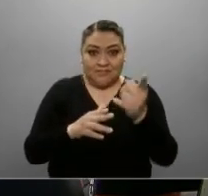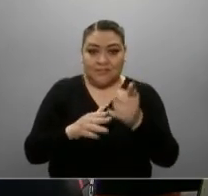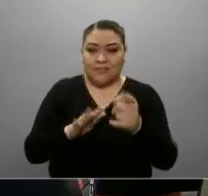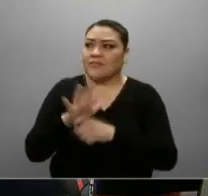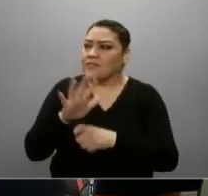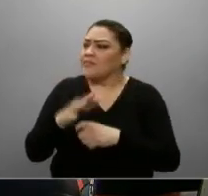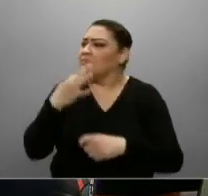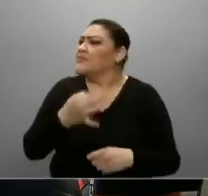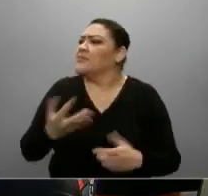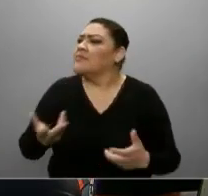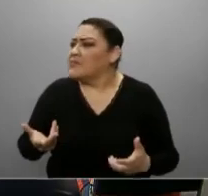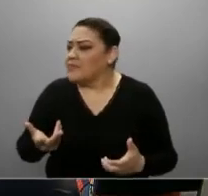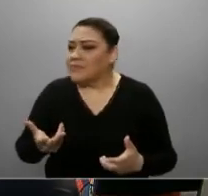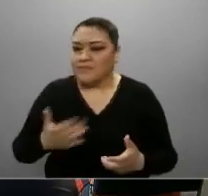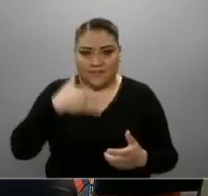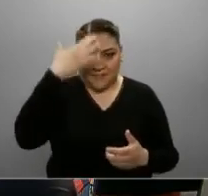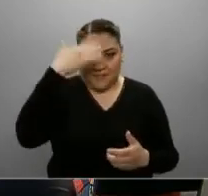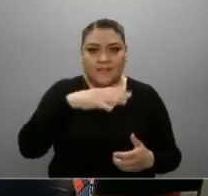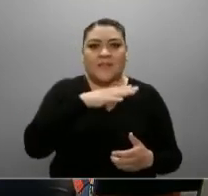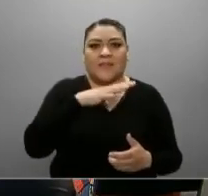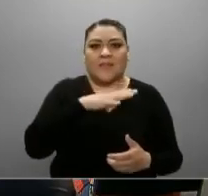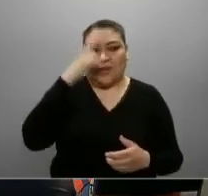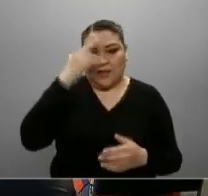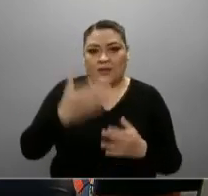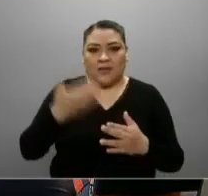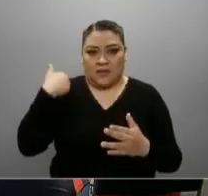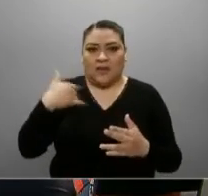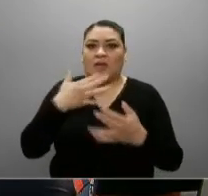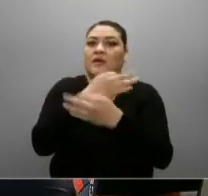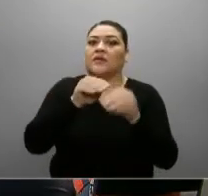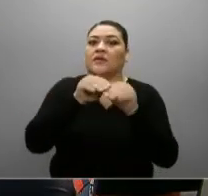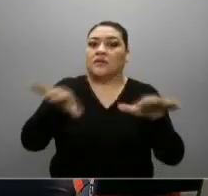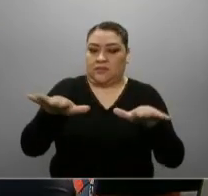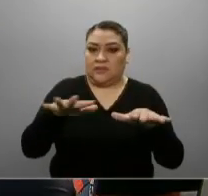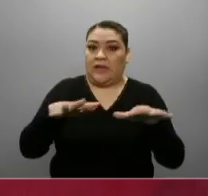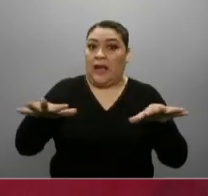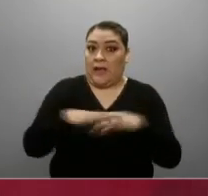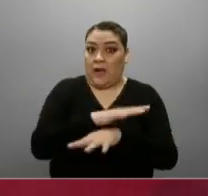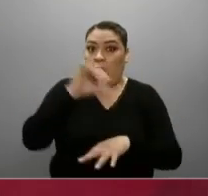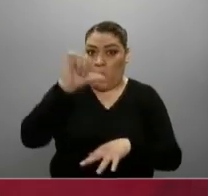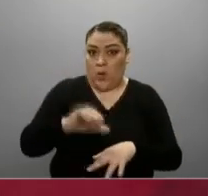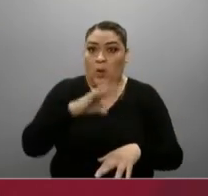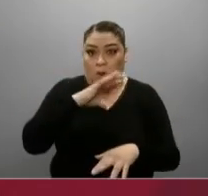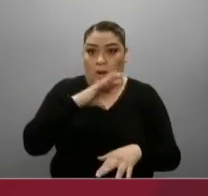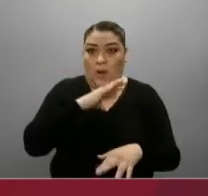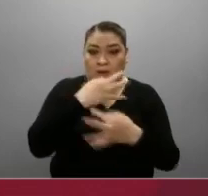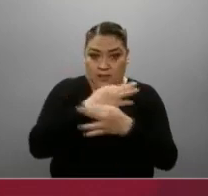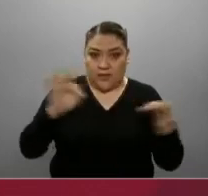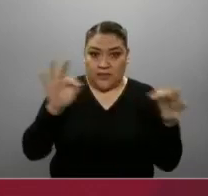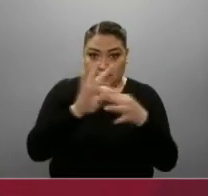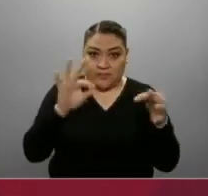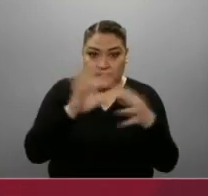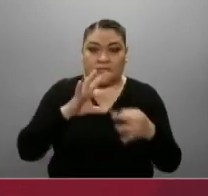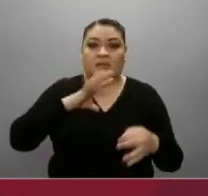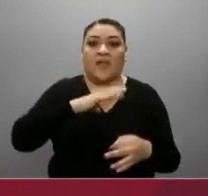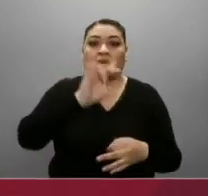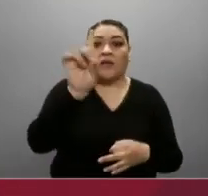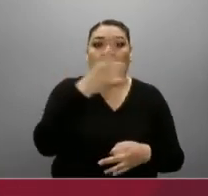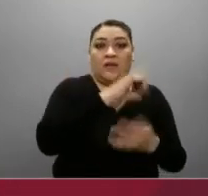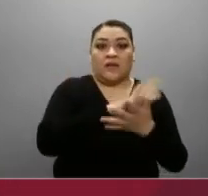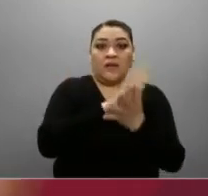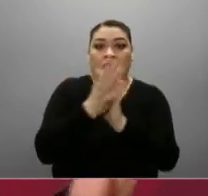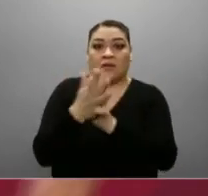dar? Bueno, hay un movimiento en el tipo de cambio por el anuncio del presidente el día de hoy. Está el dólar a